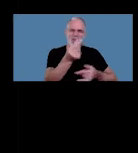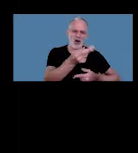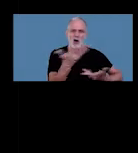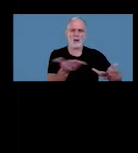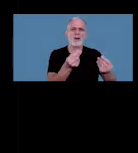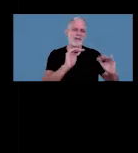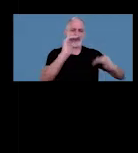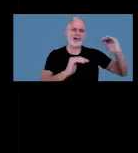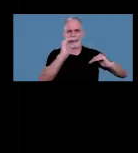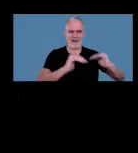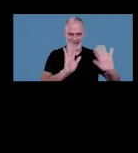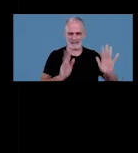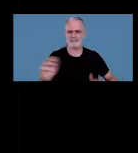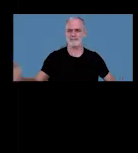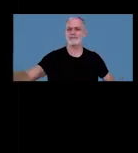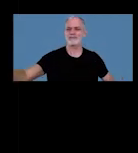mayor el valor de tabla.